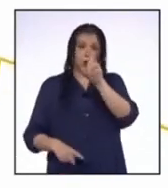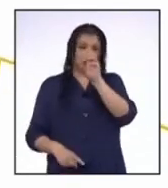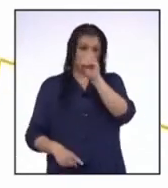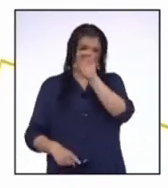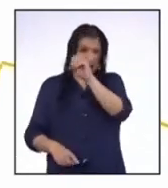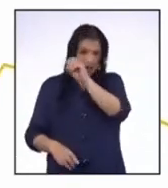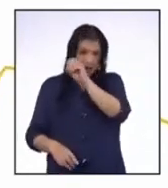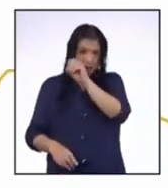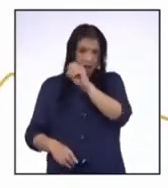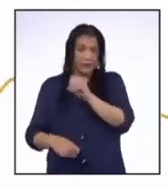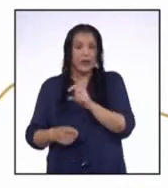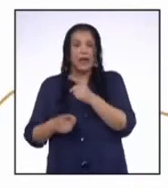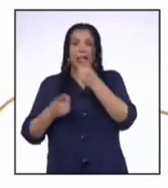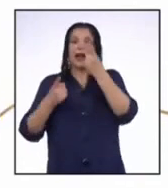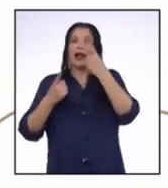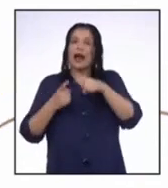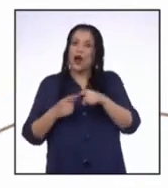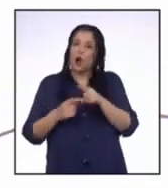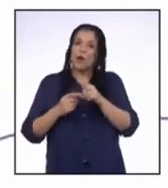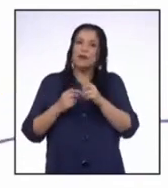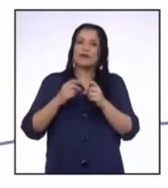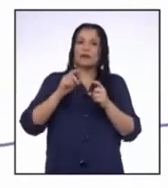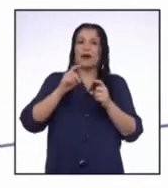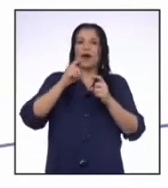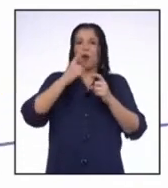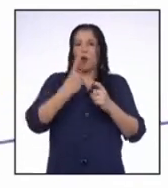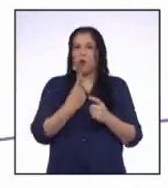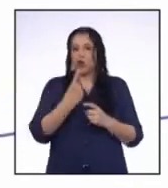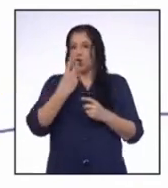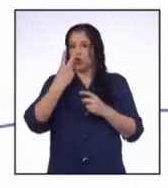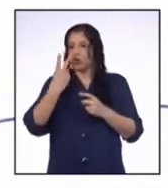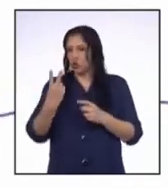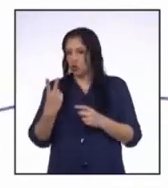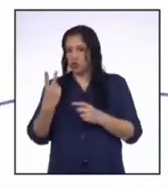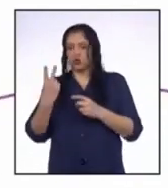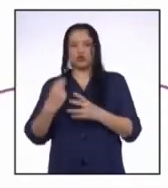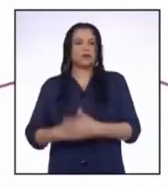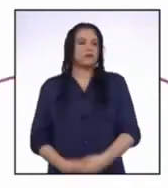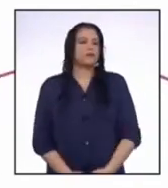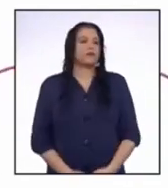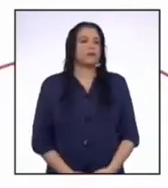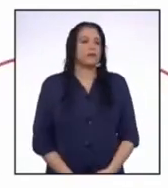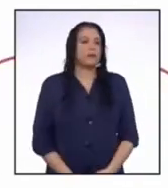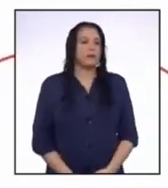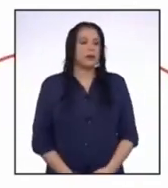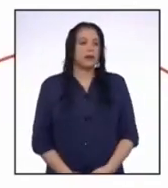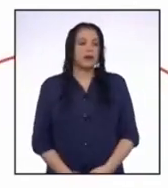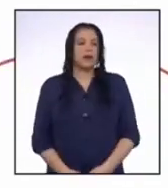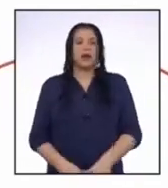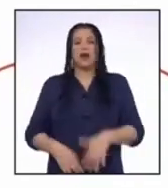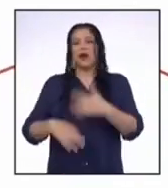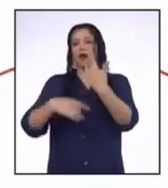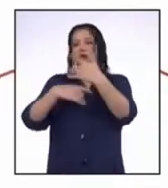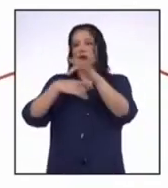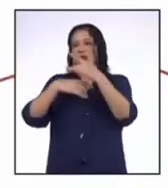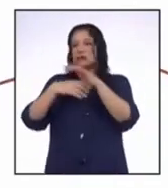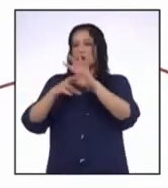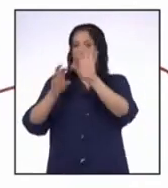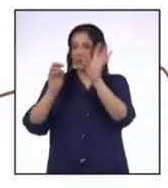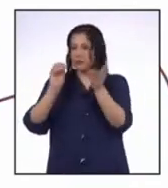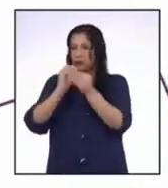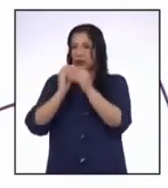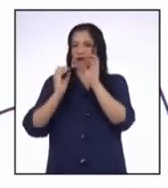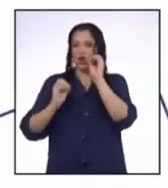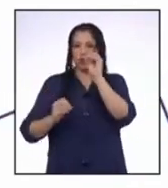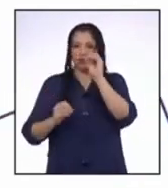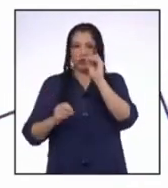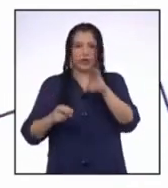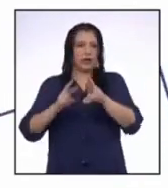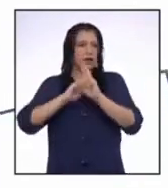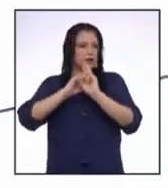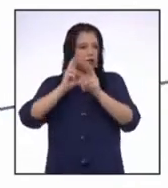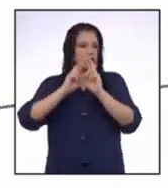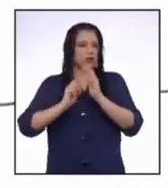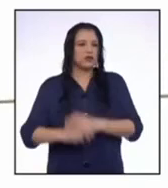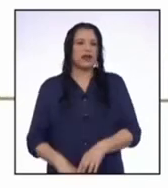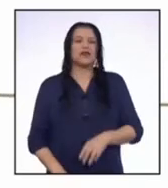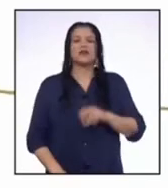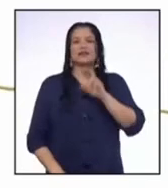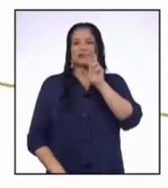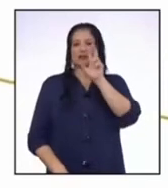la coma se desplaza a la derecha 2 espacios. Los espacios vacíos se completan con ceros. El resultado